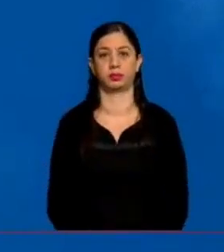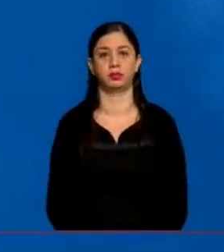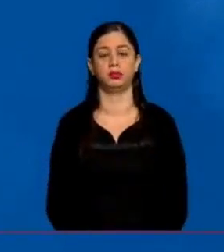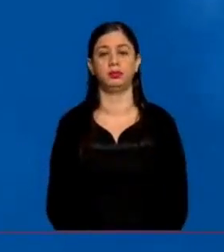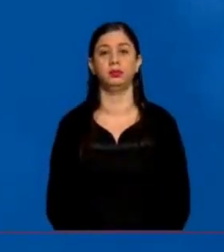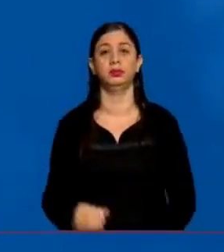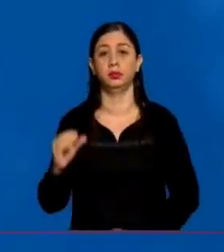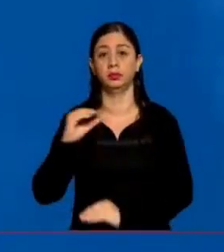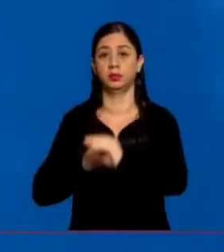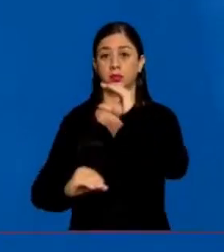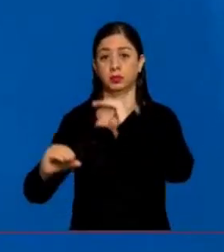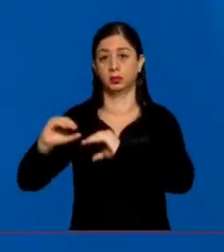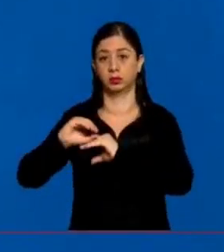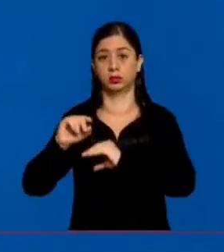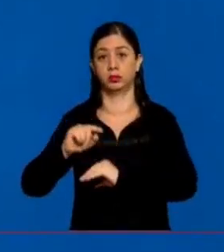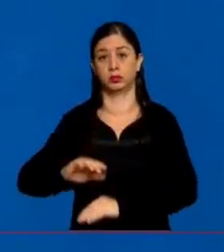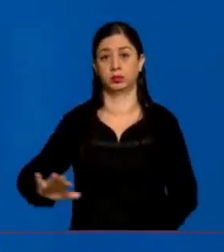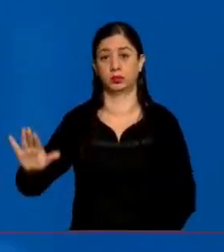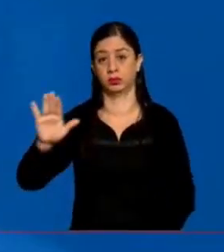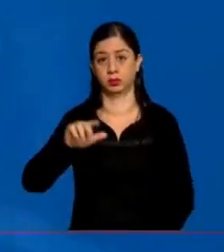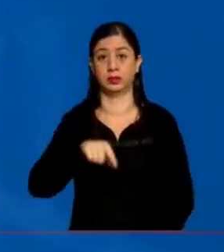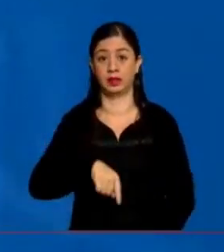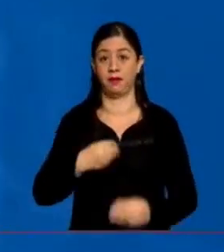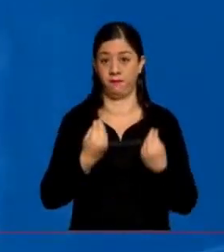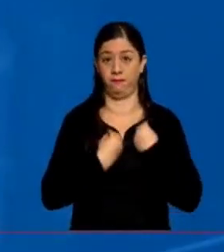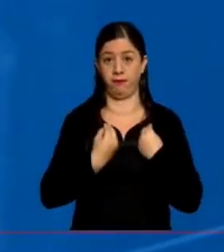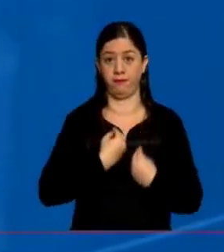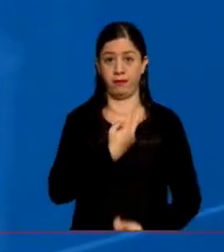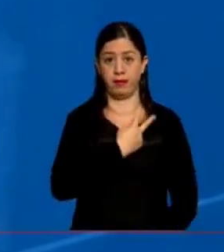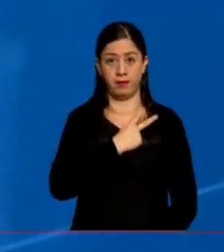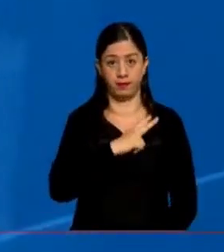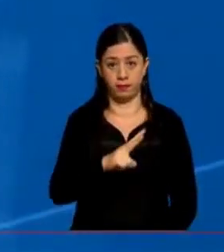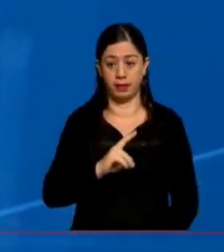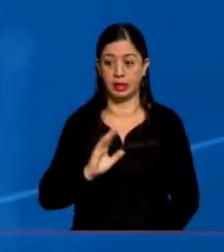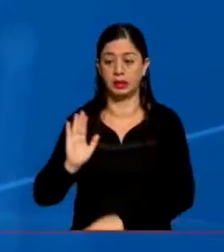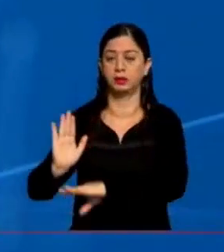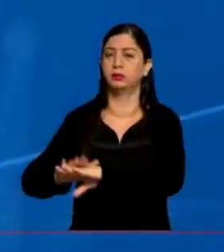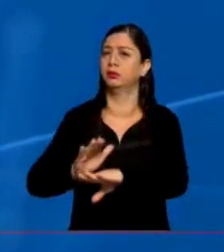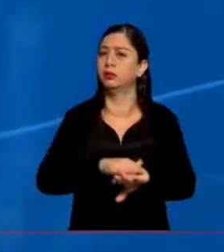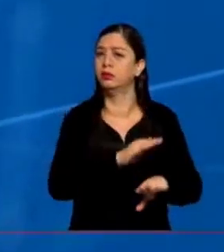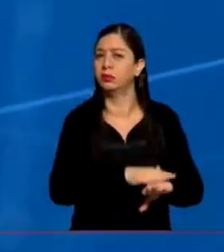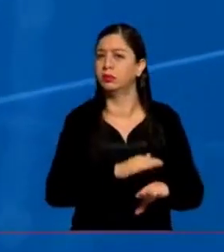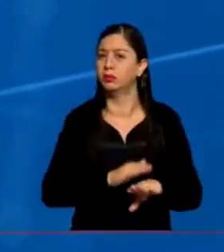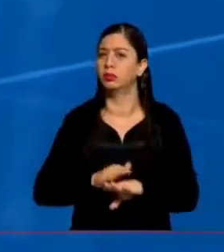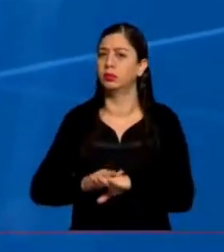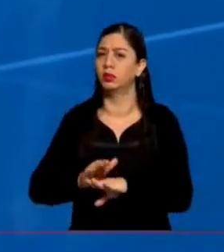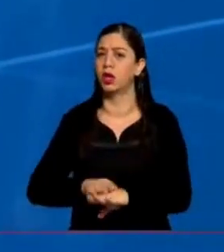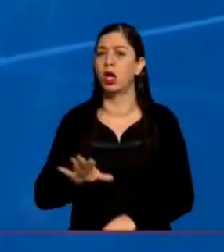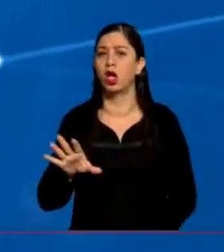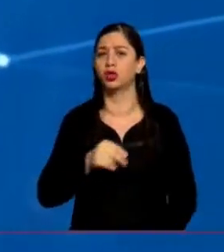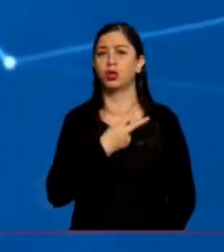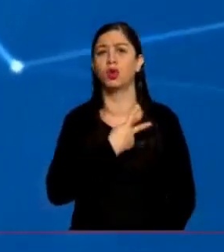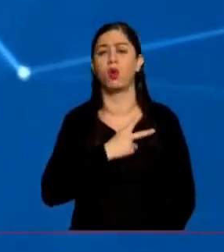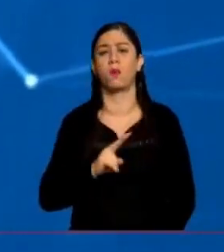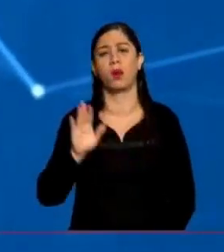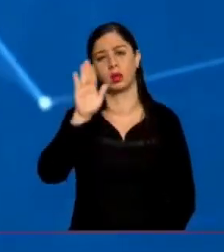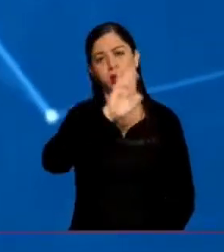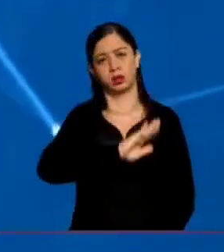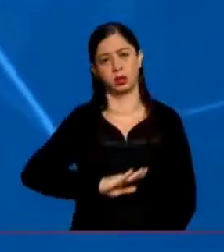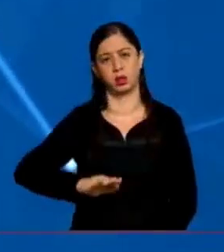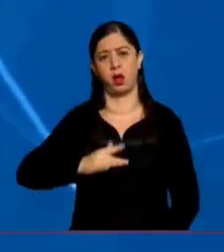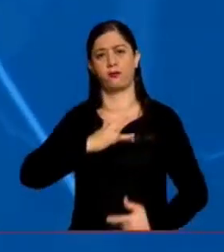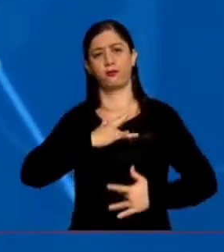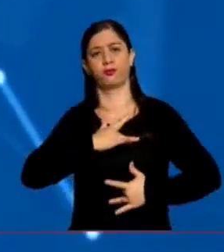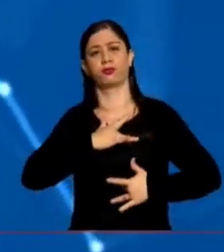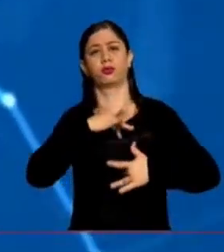Y la comunidad caucana residente aquí en la Sultana del Valle convoca a sus coterráneos y en general a los vallecaucanos a una jornada